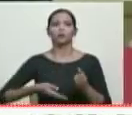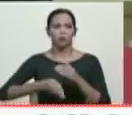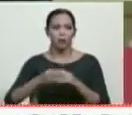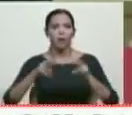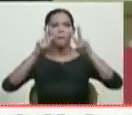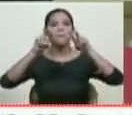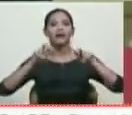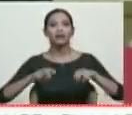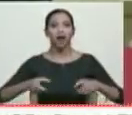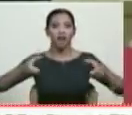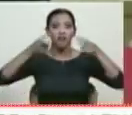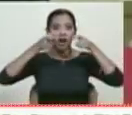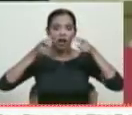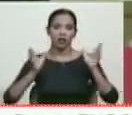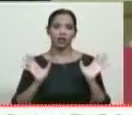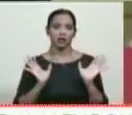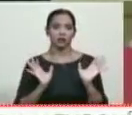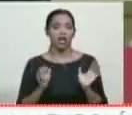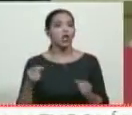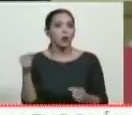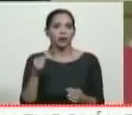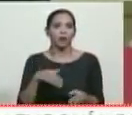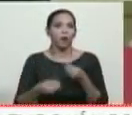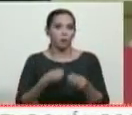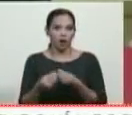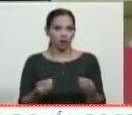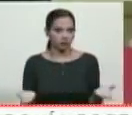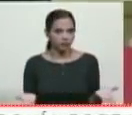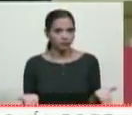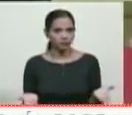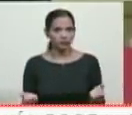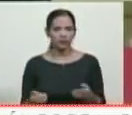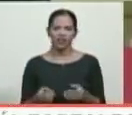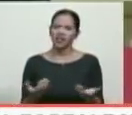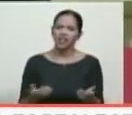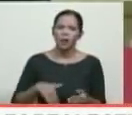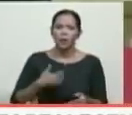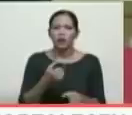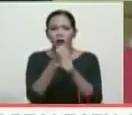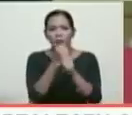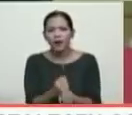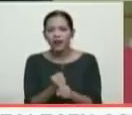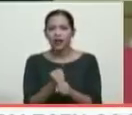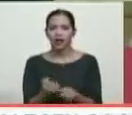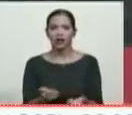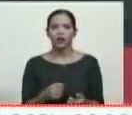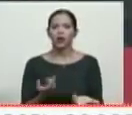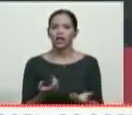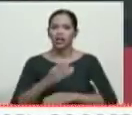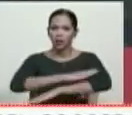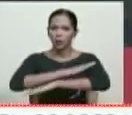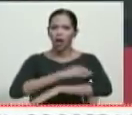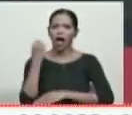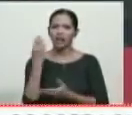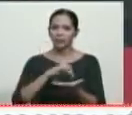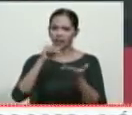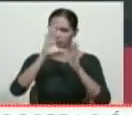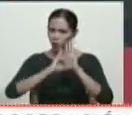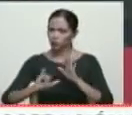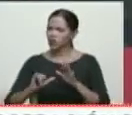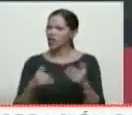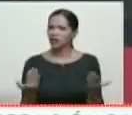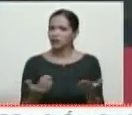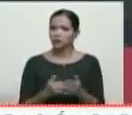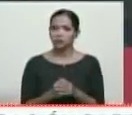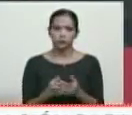Fiscalía. Es lo mínimo que podemos hacer. Ahora bien, ¿qué podríamos esperar a propósito de lo que es la postura de la Asamblea Nacional Constituyente?